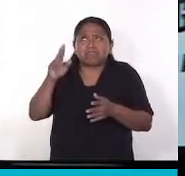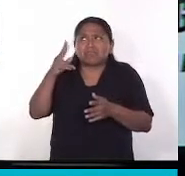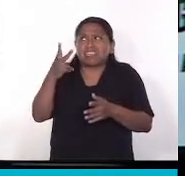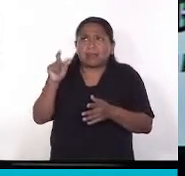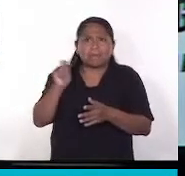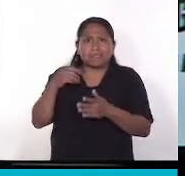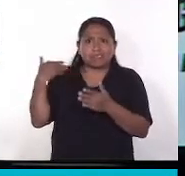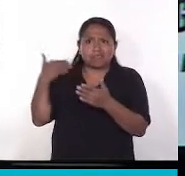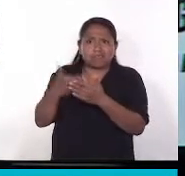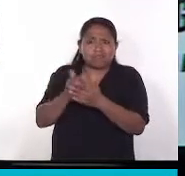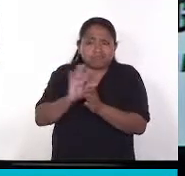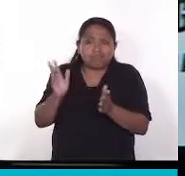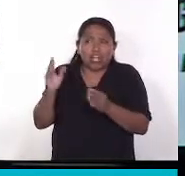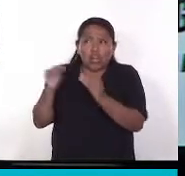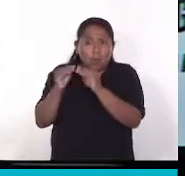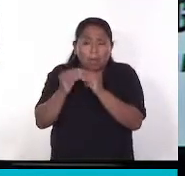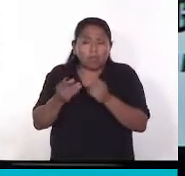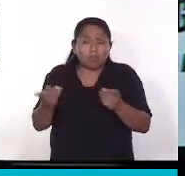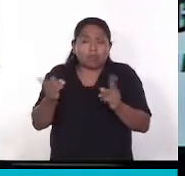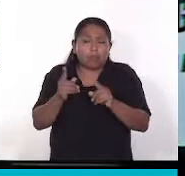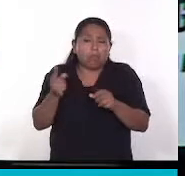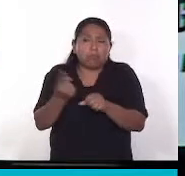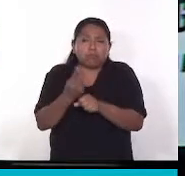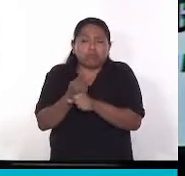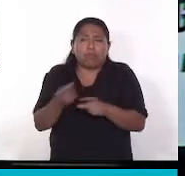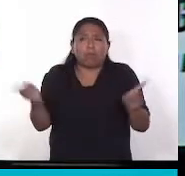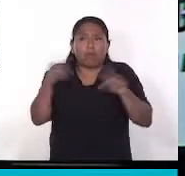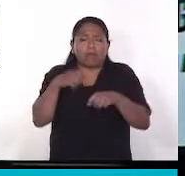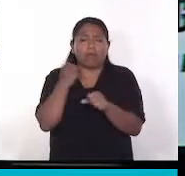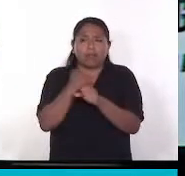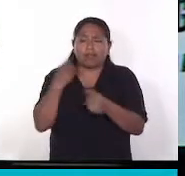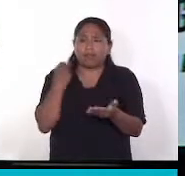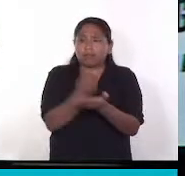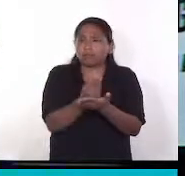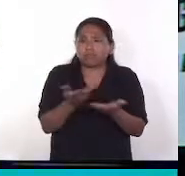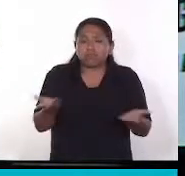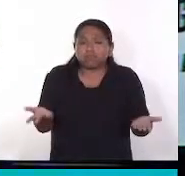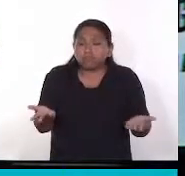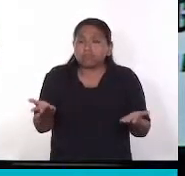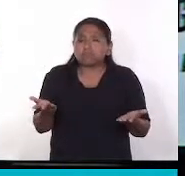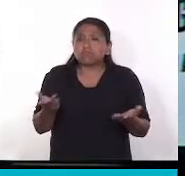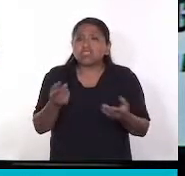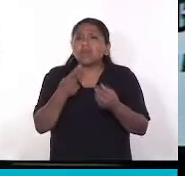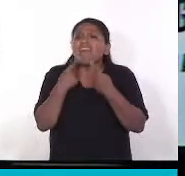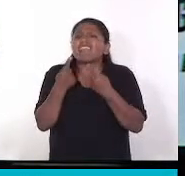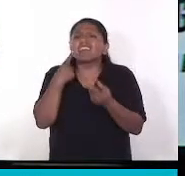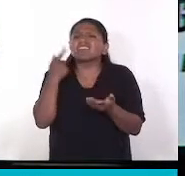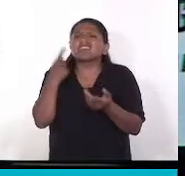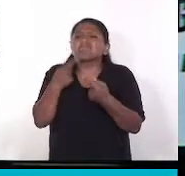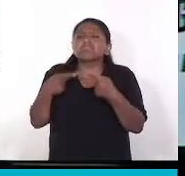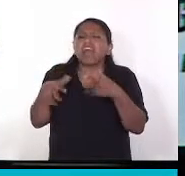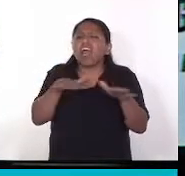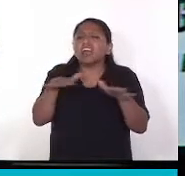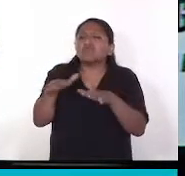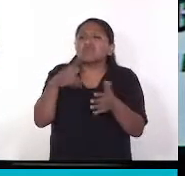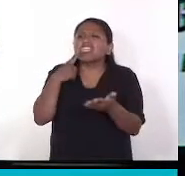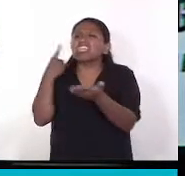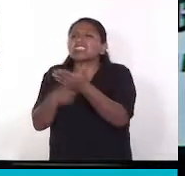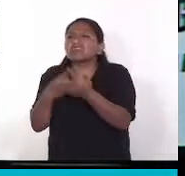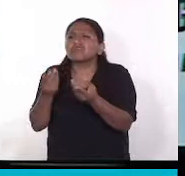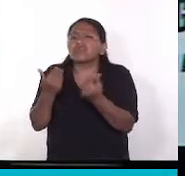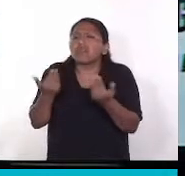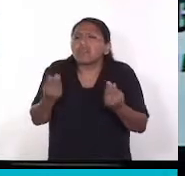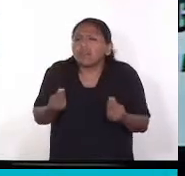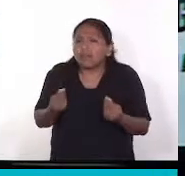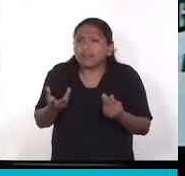meses y los compañeros no han podido reintegrarse en sus puestos de trabajo. Entonces preguntamos qué medidas se han tomado para preservar estos derechos